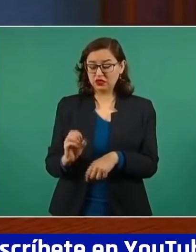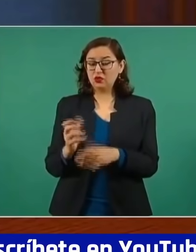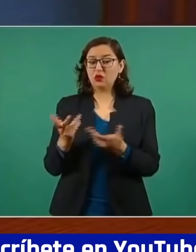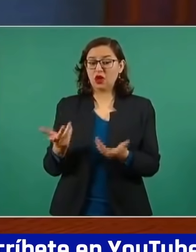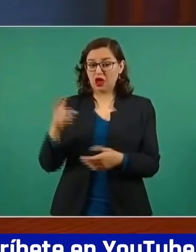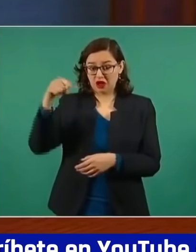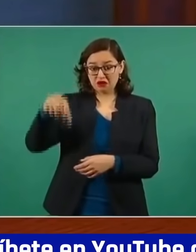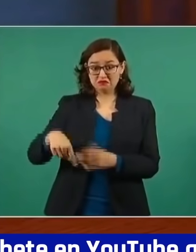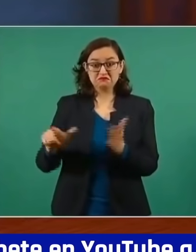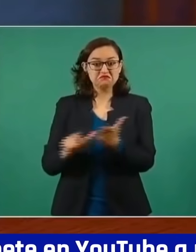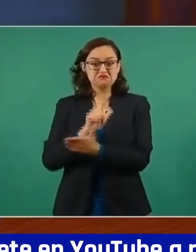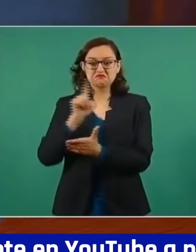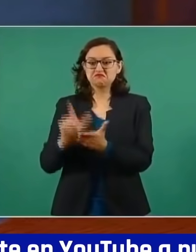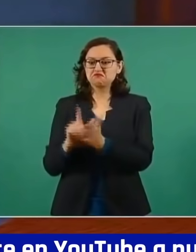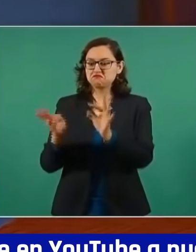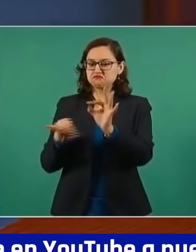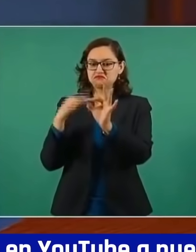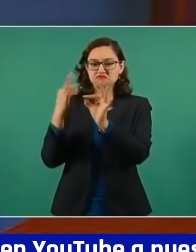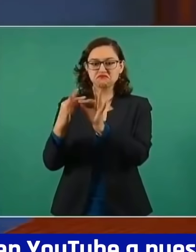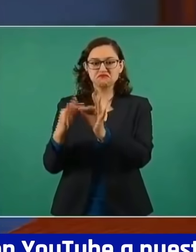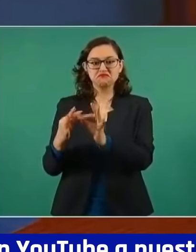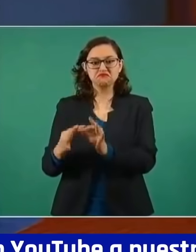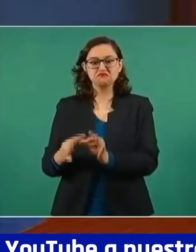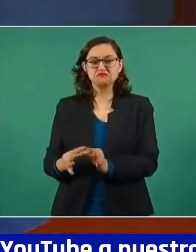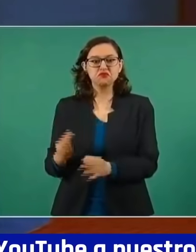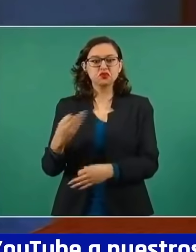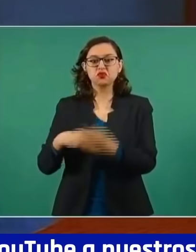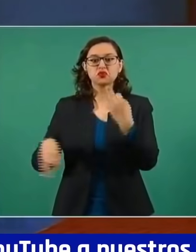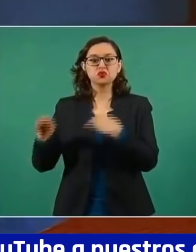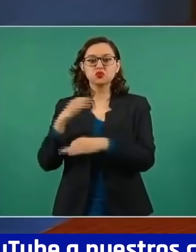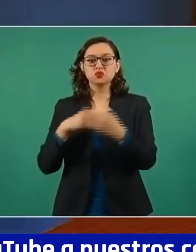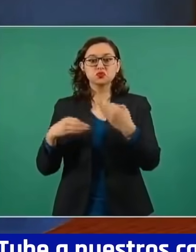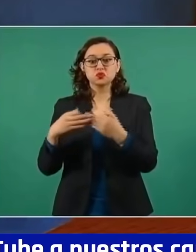esa es una relación entre particulares y no tiene nada que ver con el gobierno de la República.